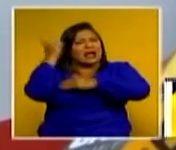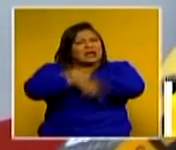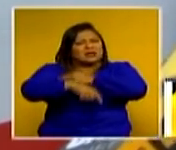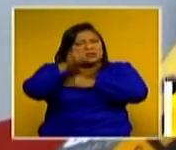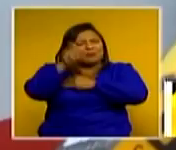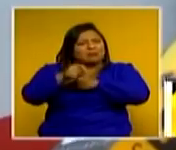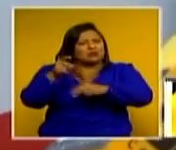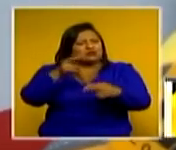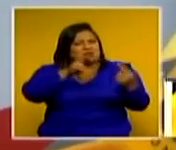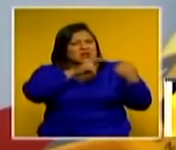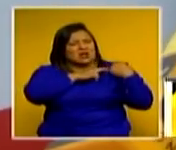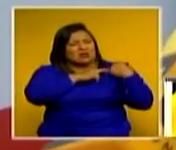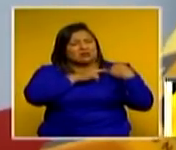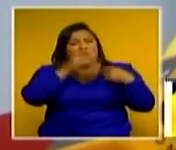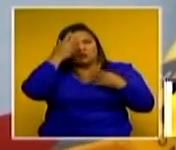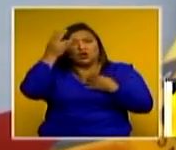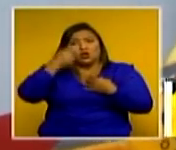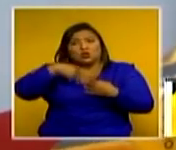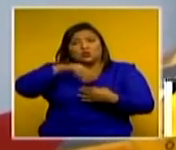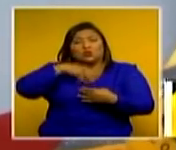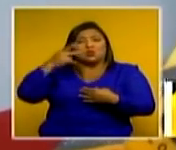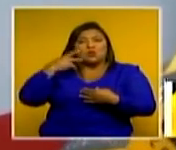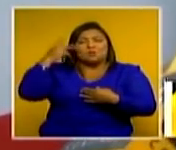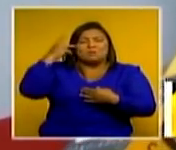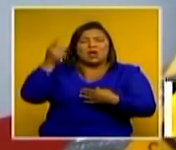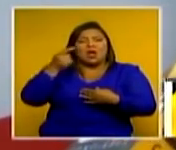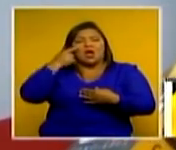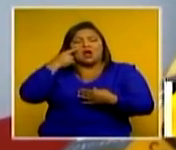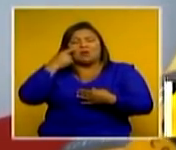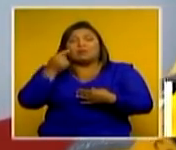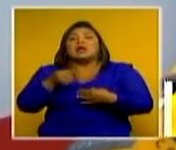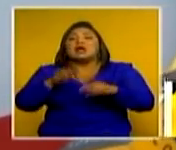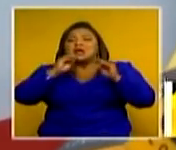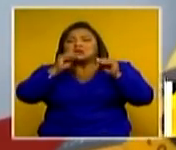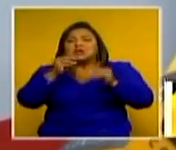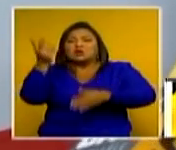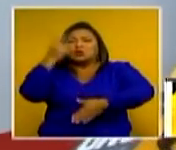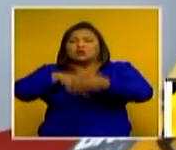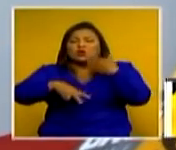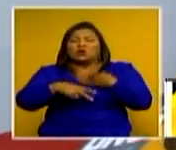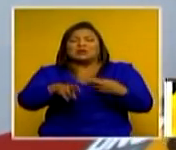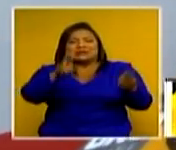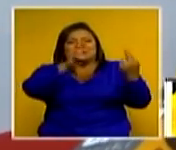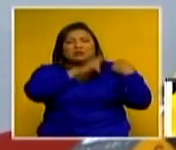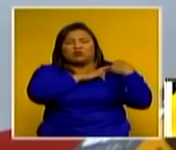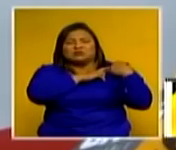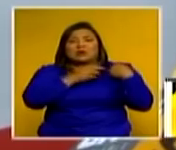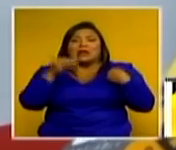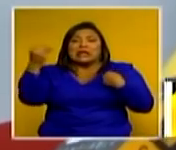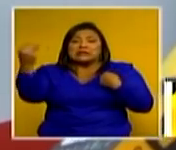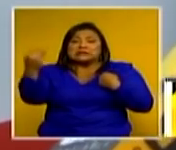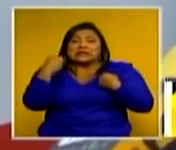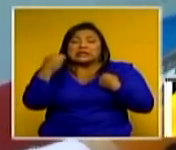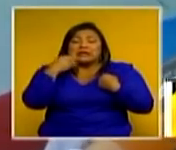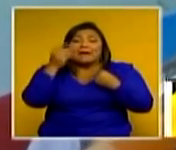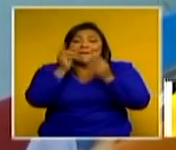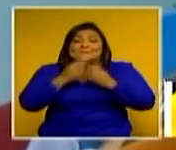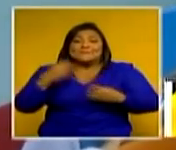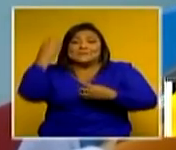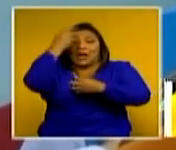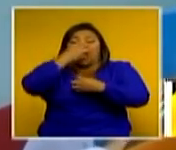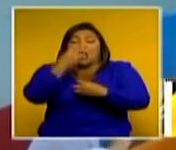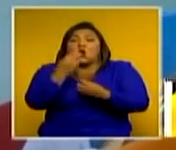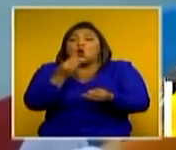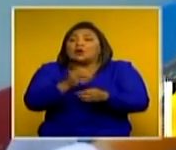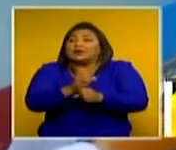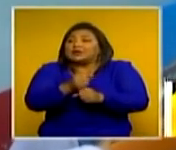nosotros como padres tenemos que saber hacer responsables a nuestros hijos y enseñarles valores que eso no deben de hacer y son los mismos estudiantes si tienes